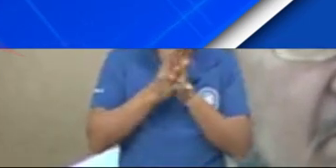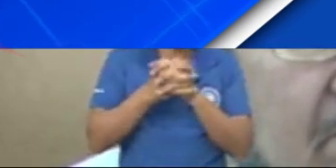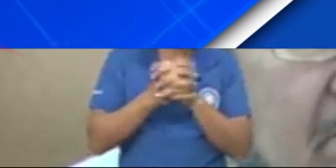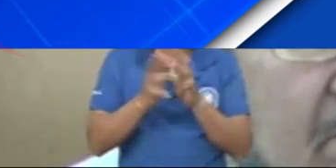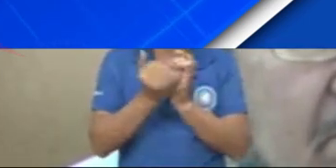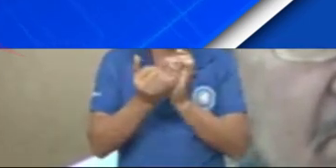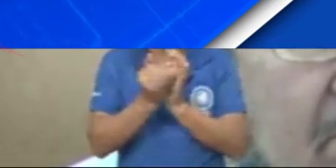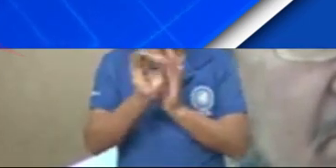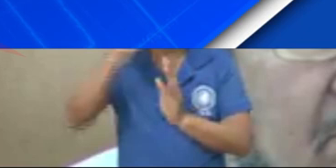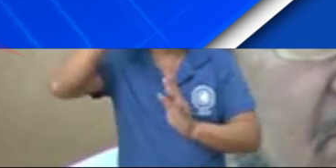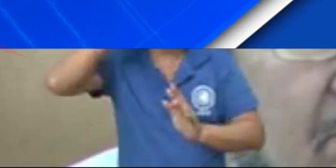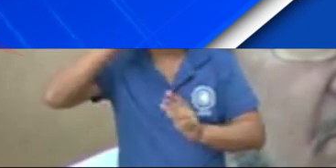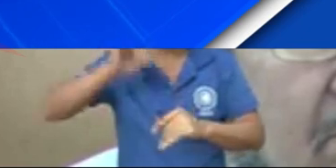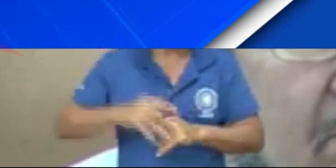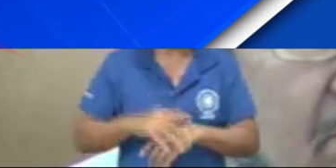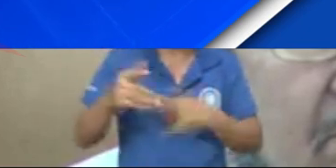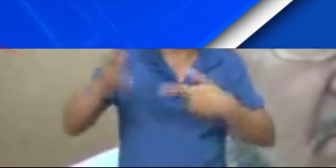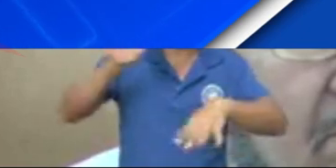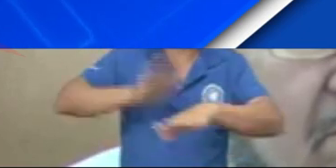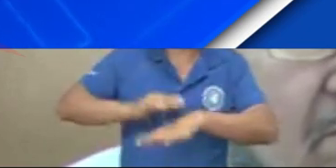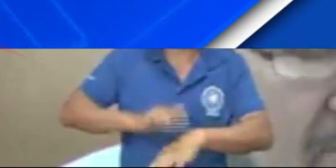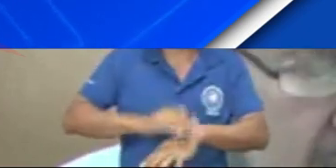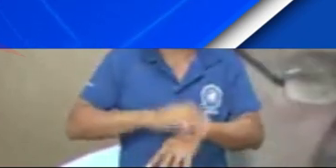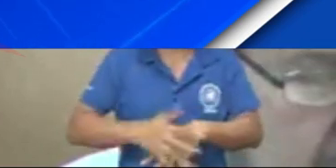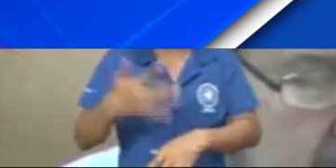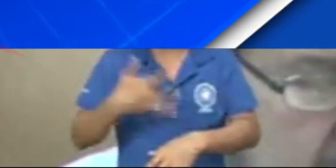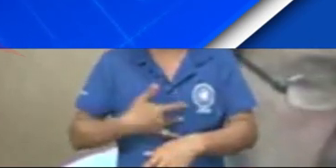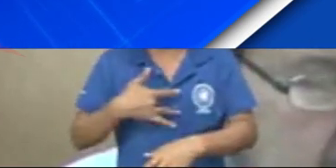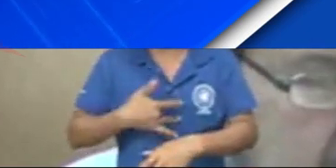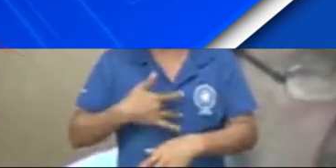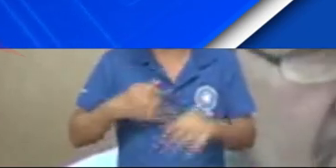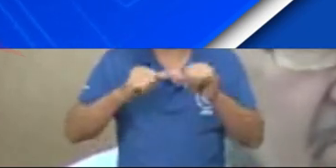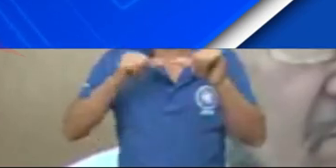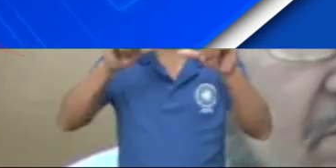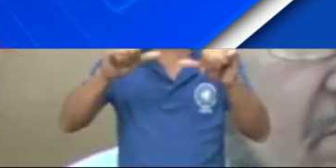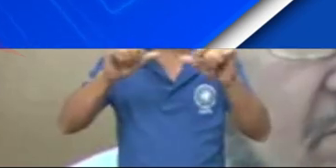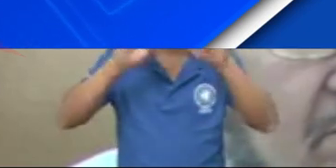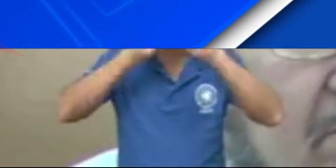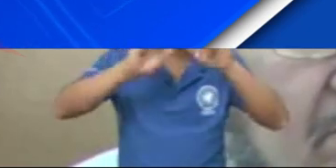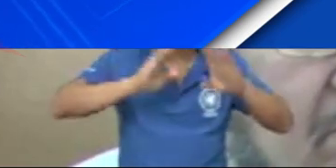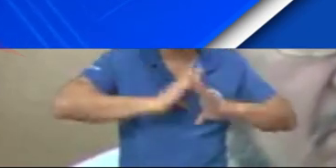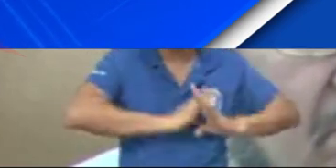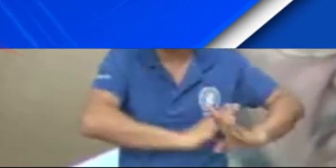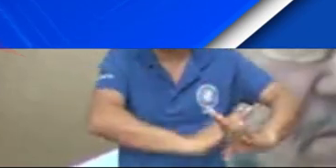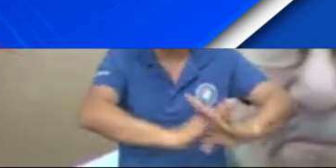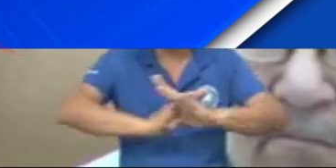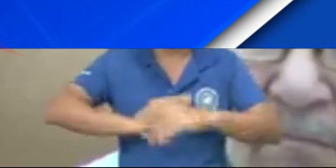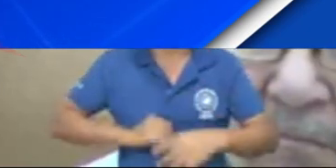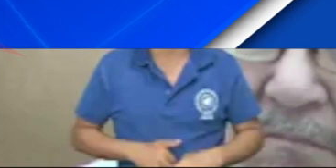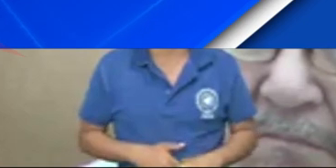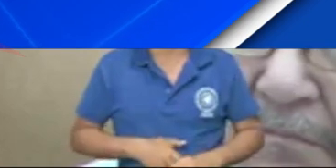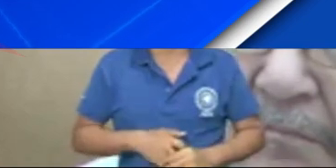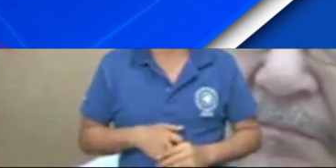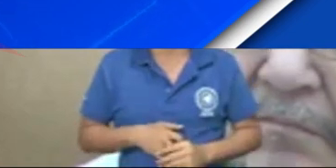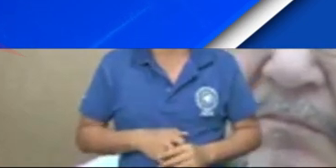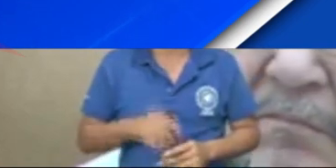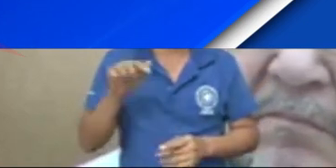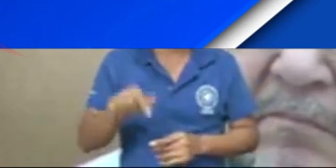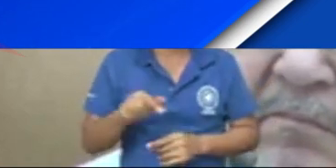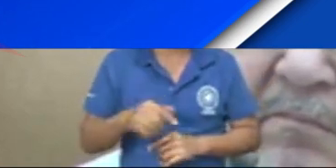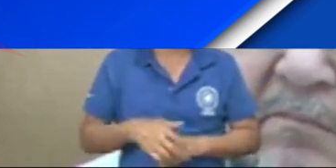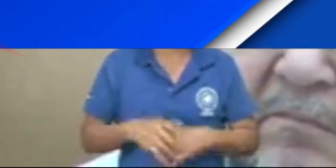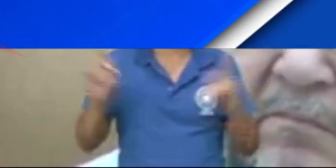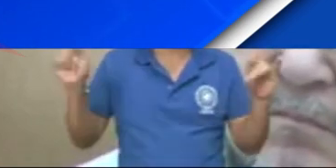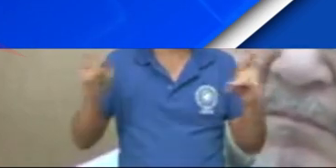a la vez concientizar acerca de su necesidad de conservación y protección. Con esta efeméride